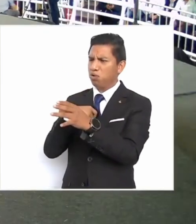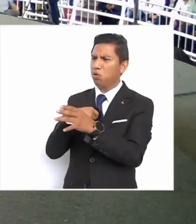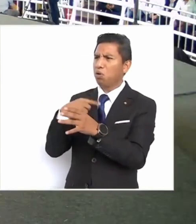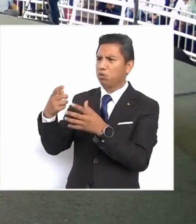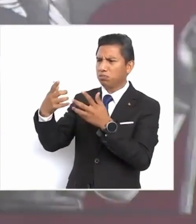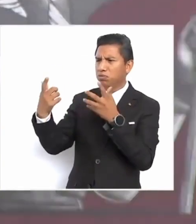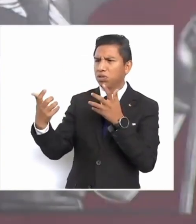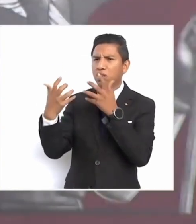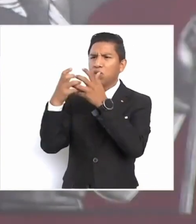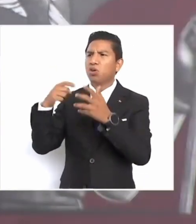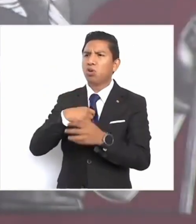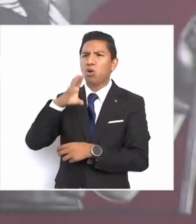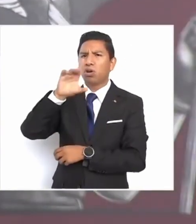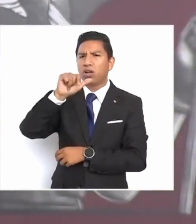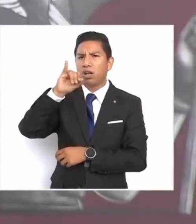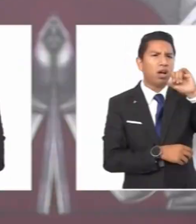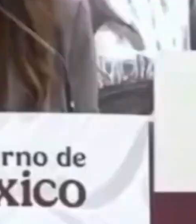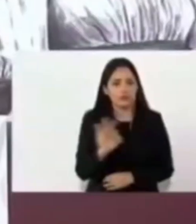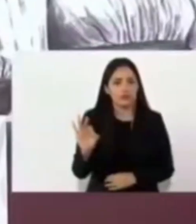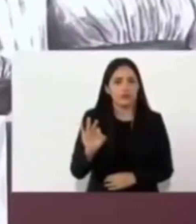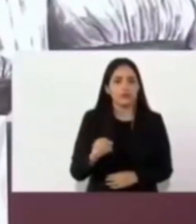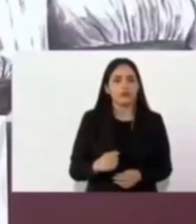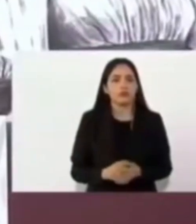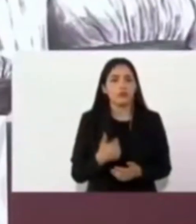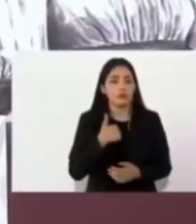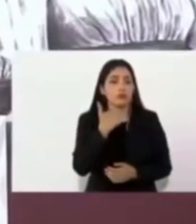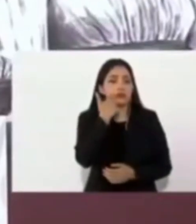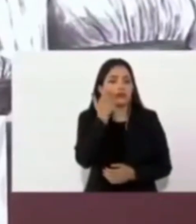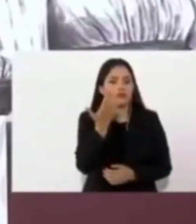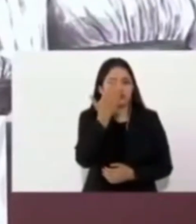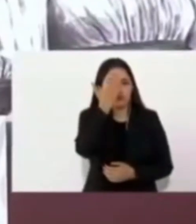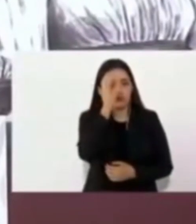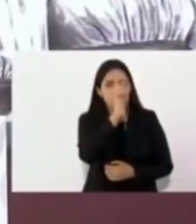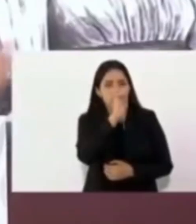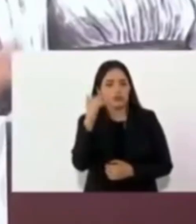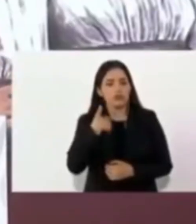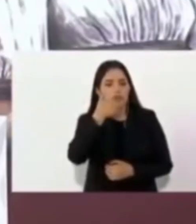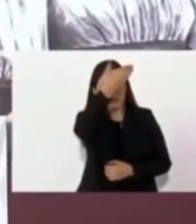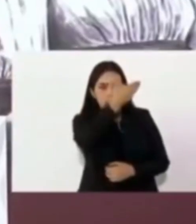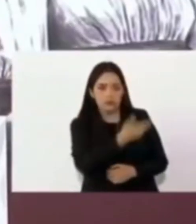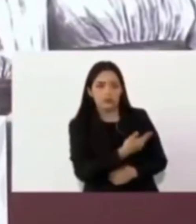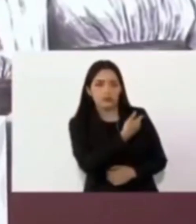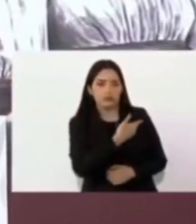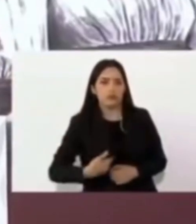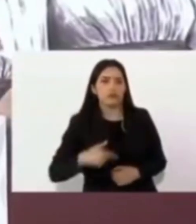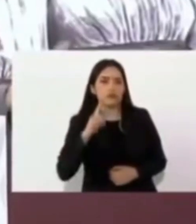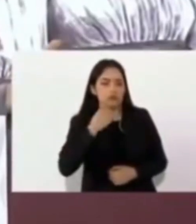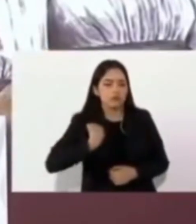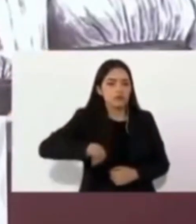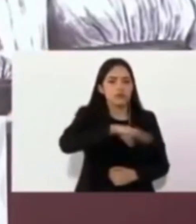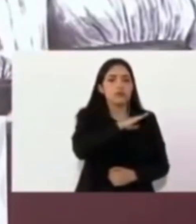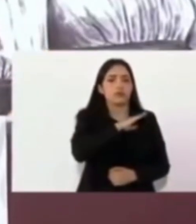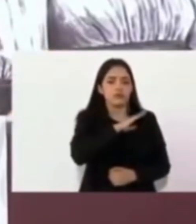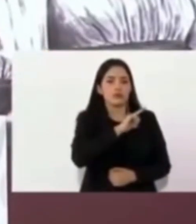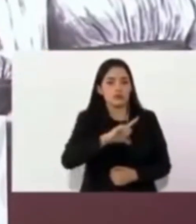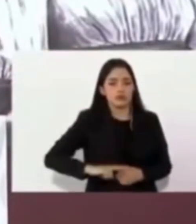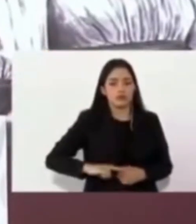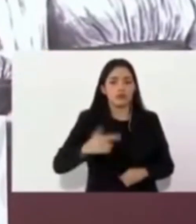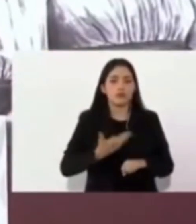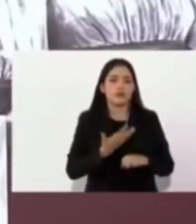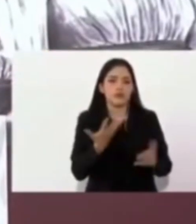soy claudista, que no se les olvide. Yo te quiero reconocer, presidenta, tu apertura, la apertura de tu